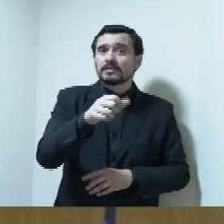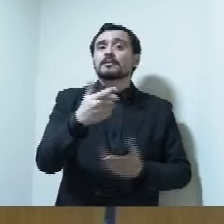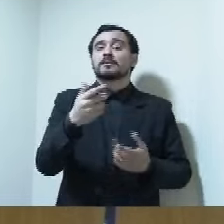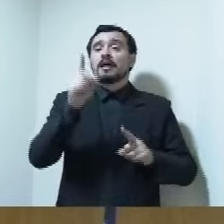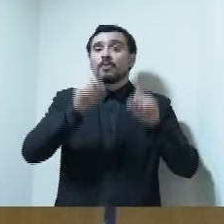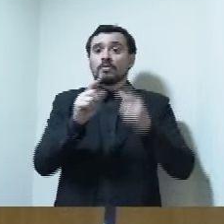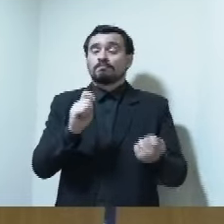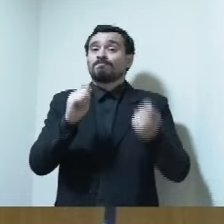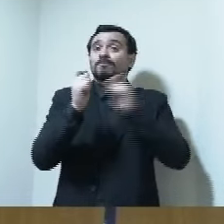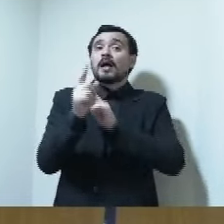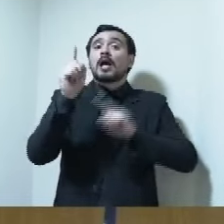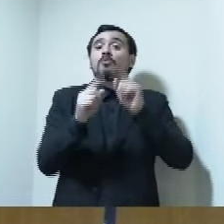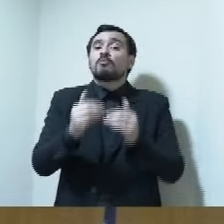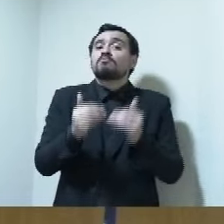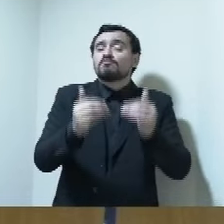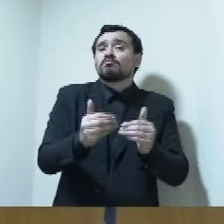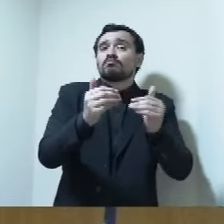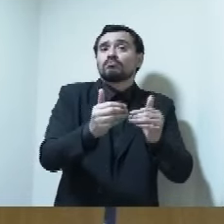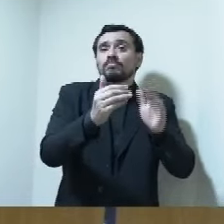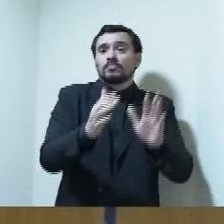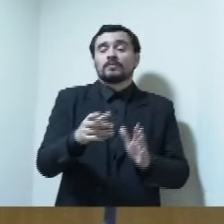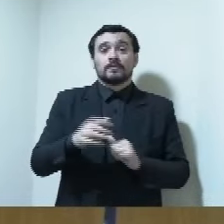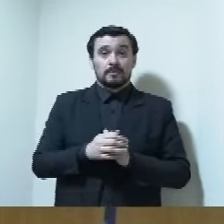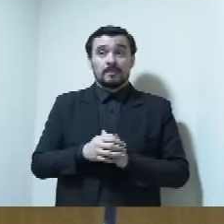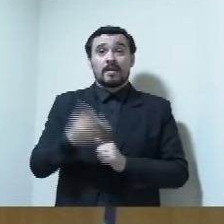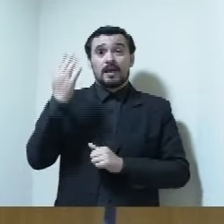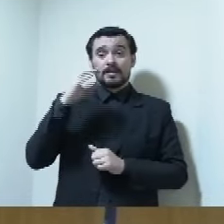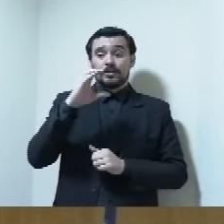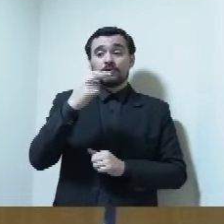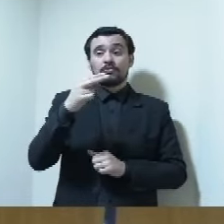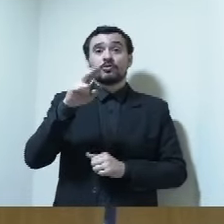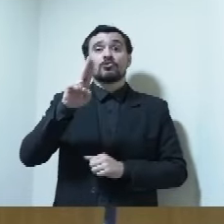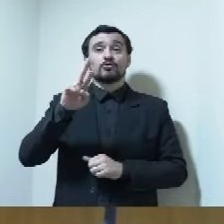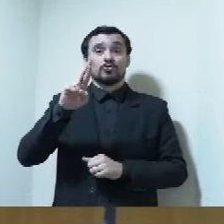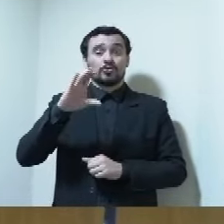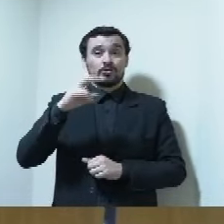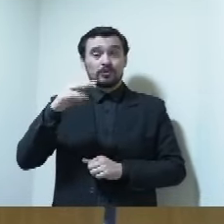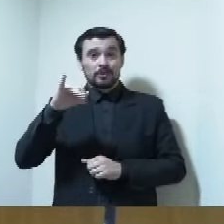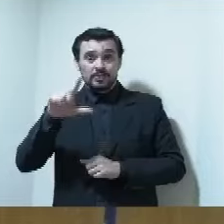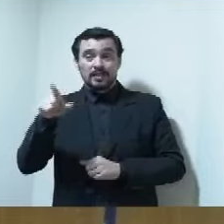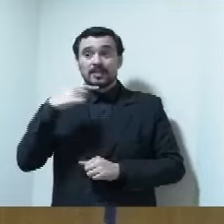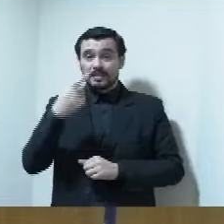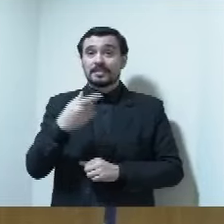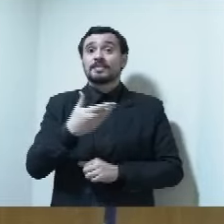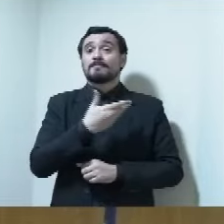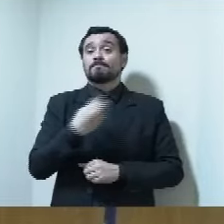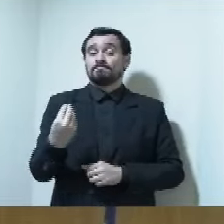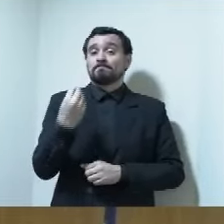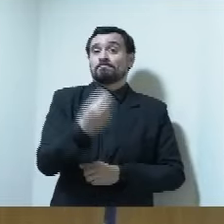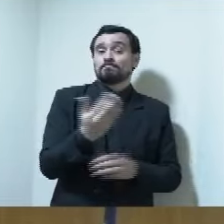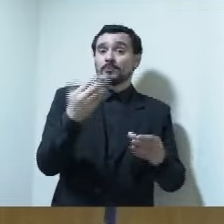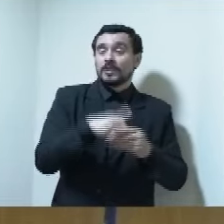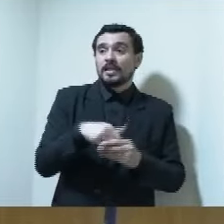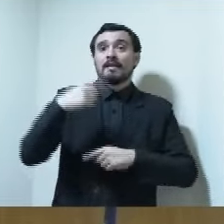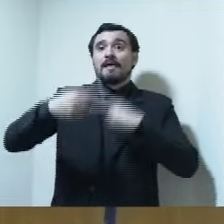las reformas postergadas. Winston Churchill afirmó alguna vez que el político se convierte en estadista cuando empieza